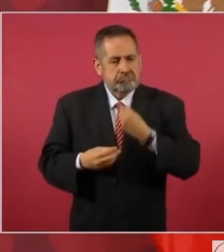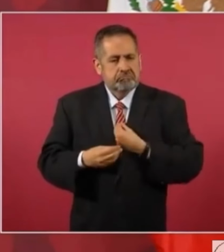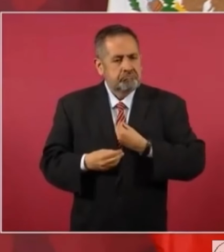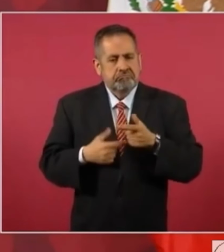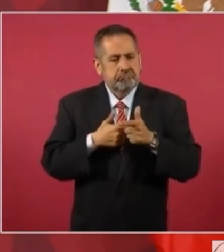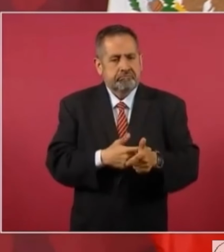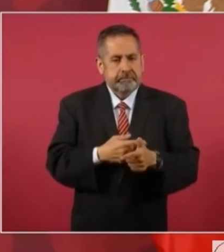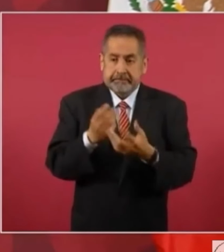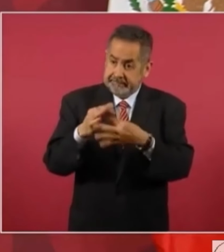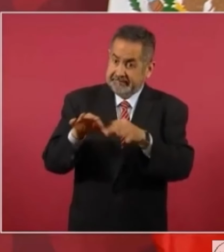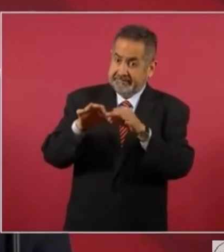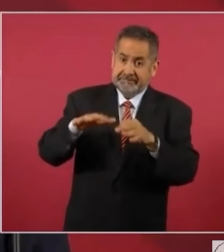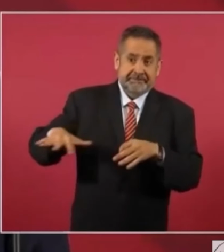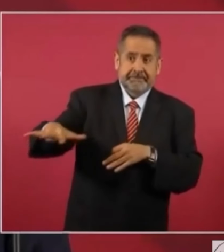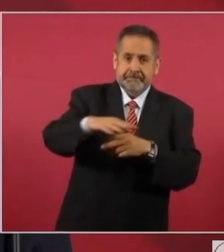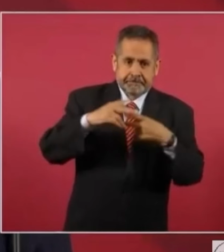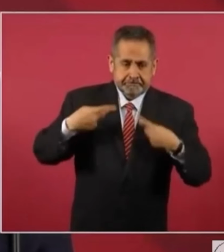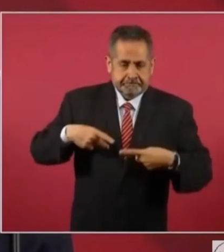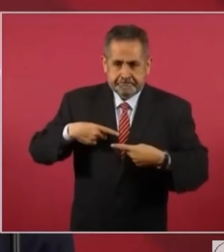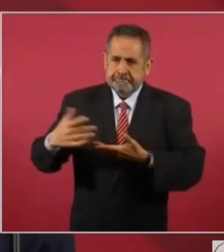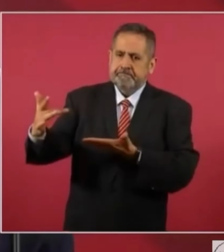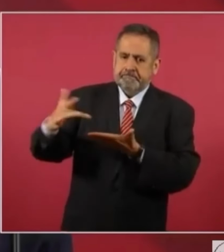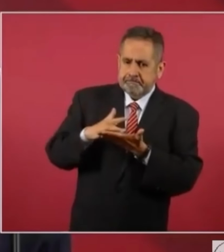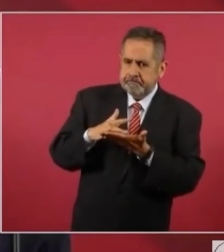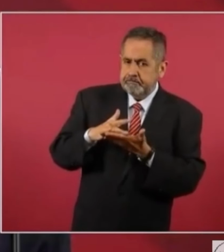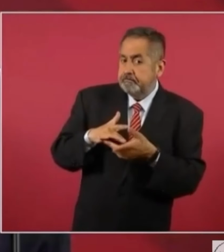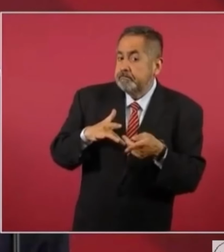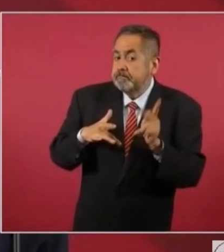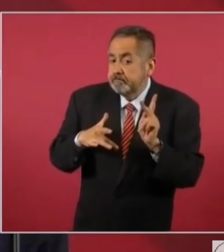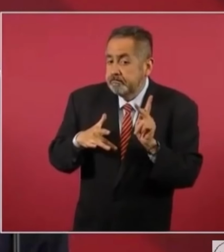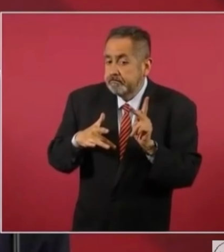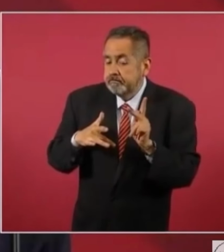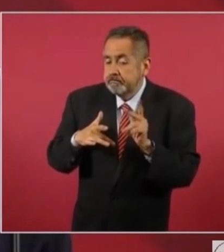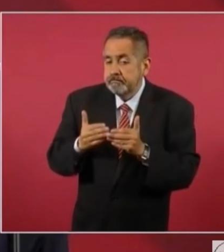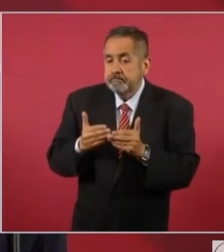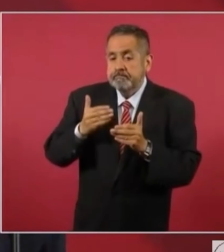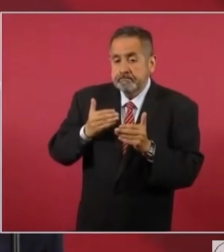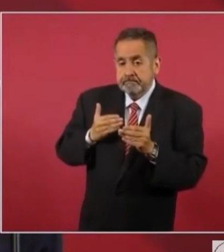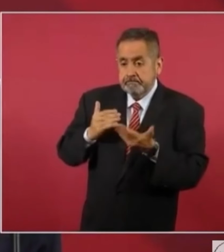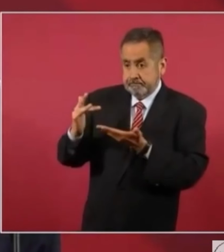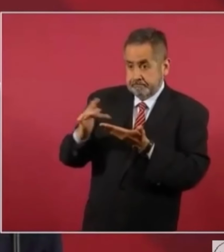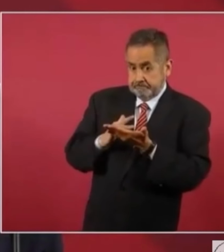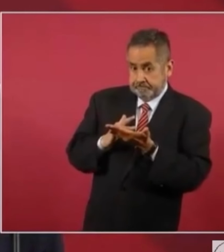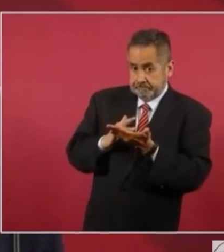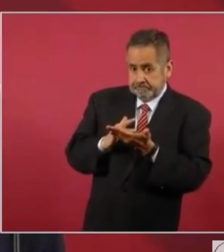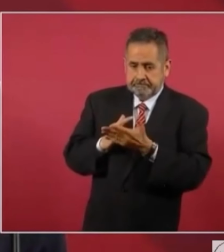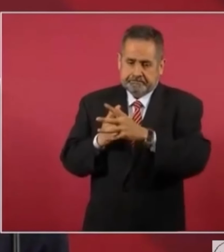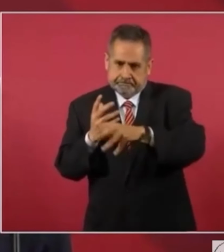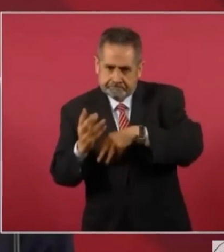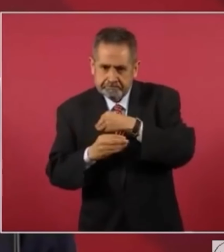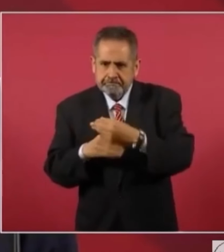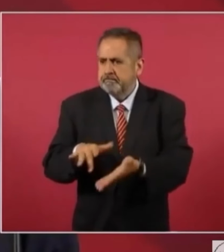Y para contar con el respaldo del pueblo, ¿sí?, hay que considerar